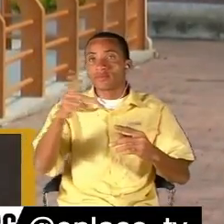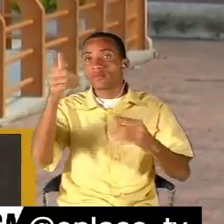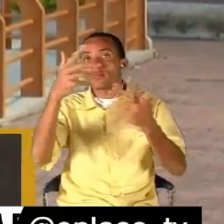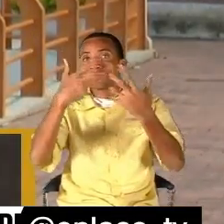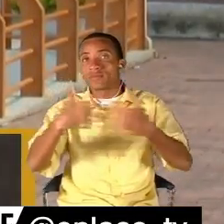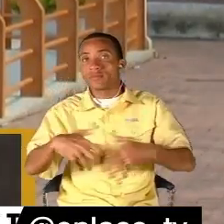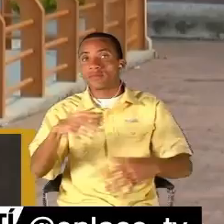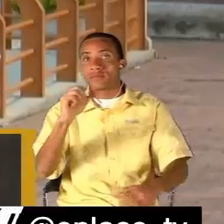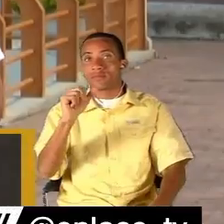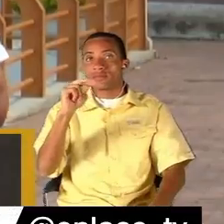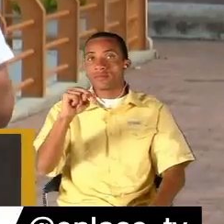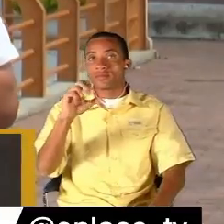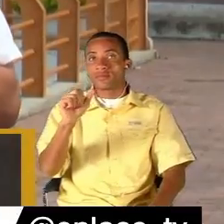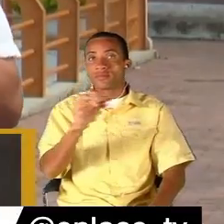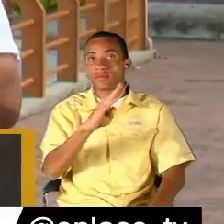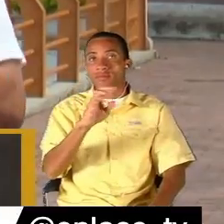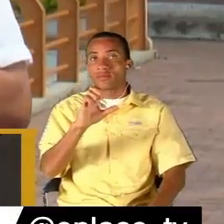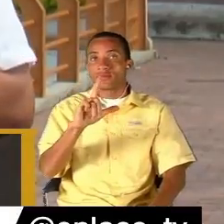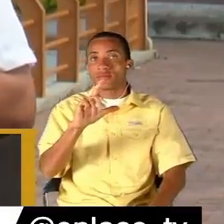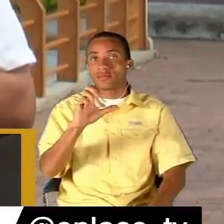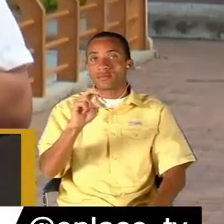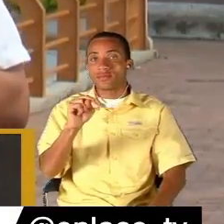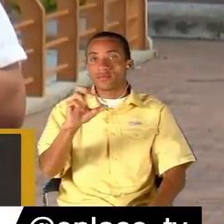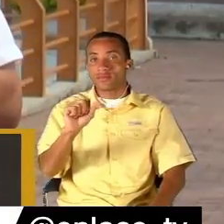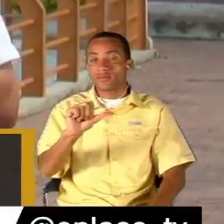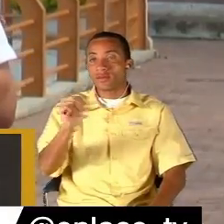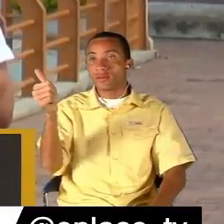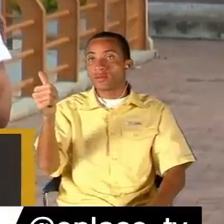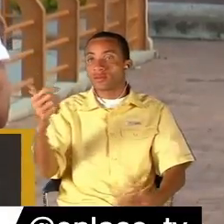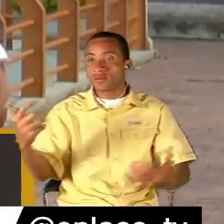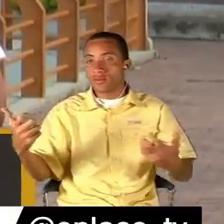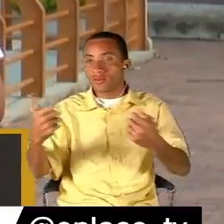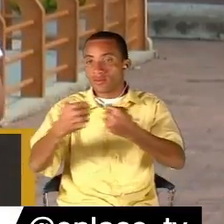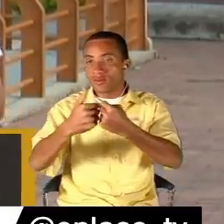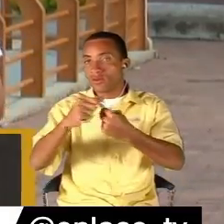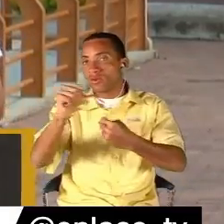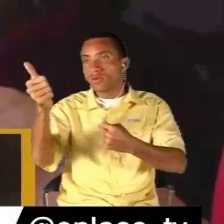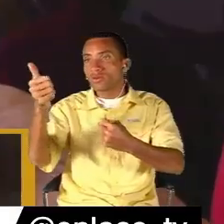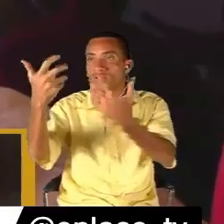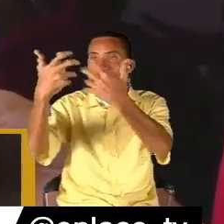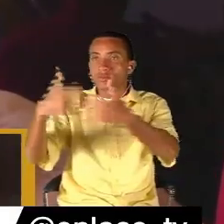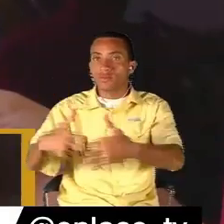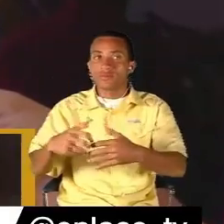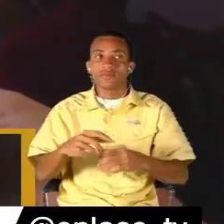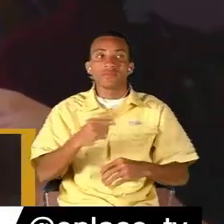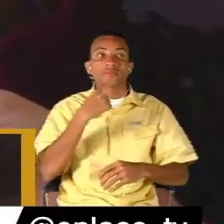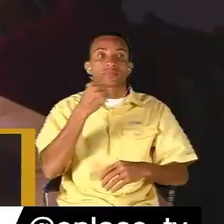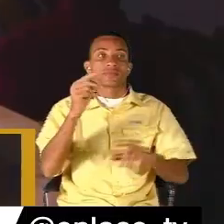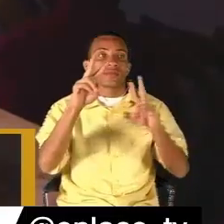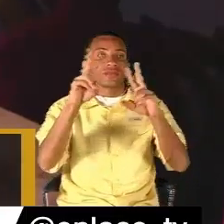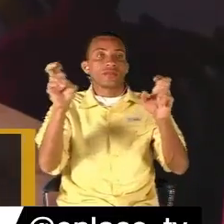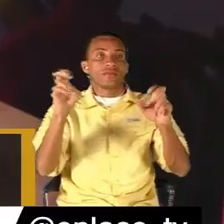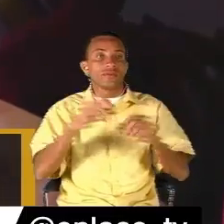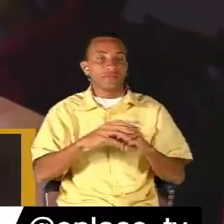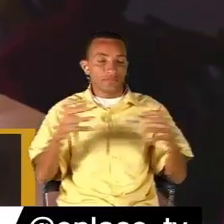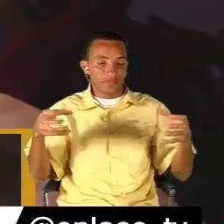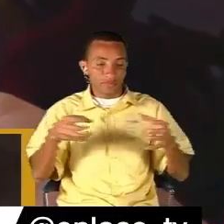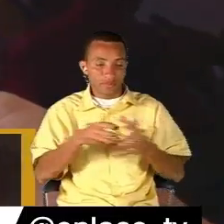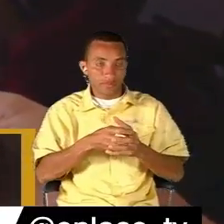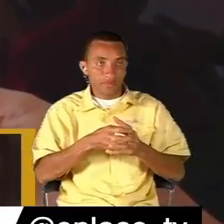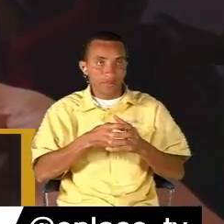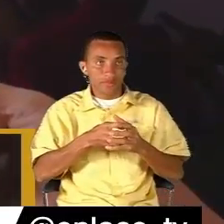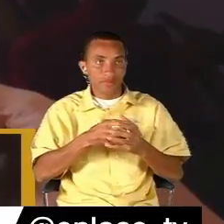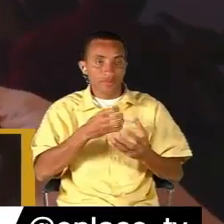de un nuevo socio para poder continuar con la concesión que tiene en el río Magdalena. Esto ha dicho el alcalde. El tema lo tocamos en la junta